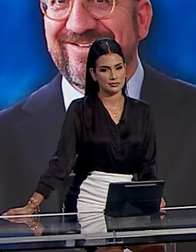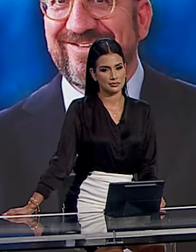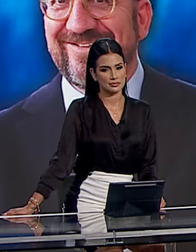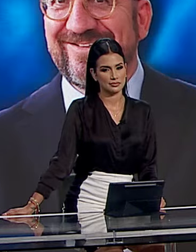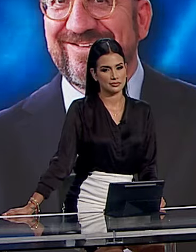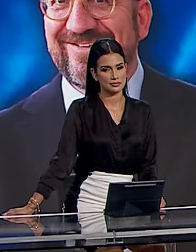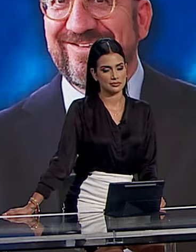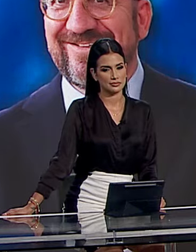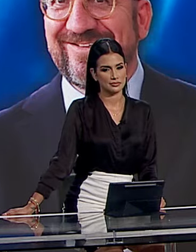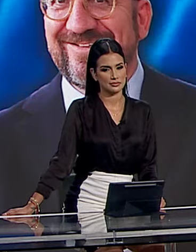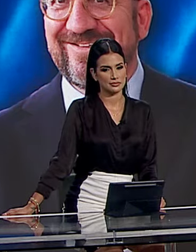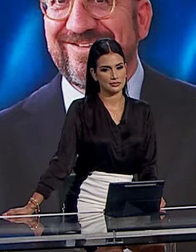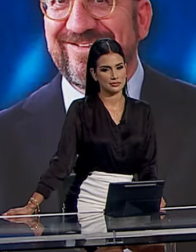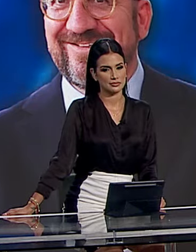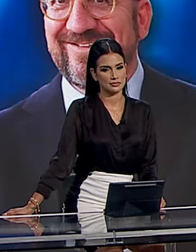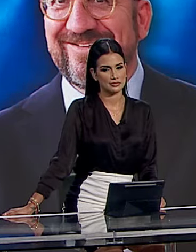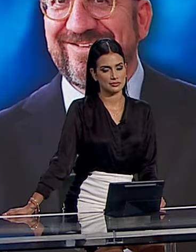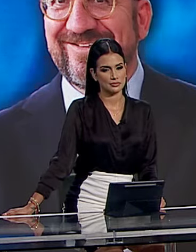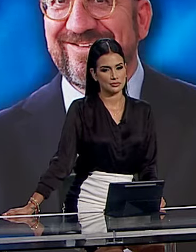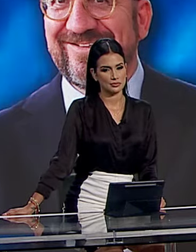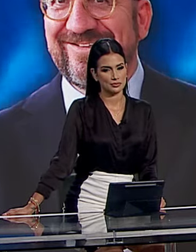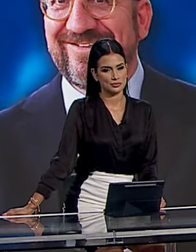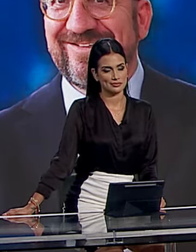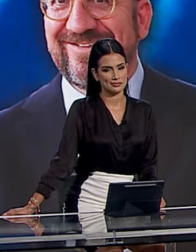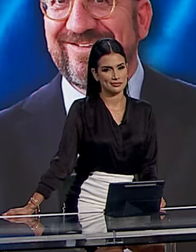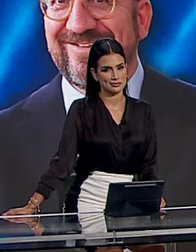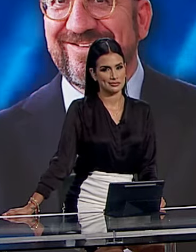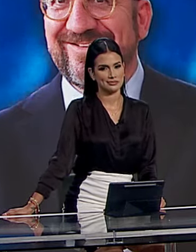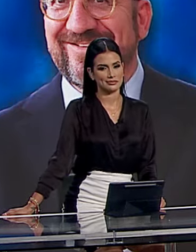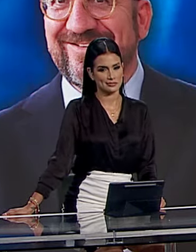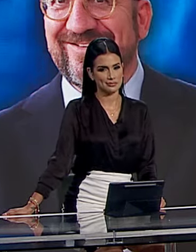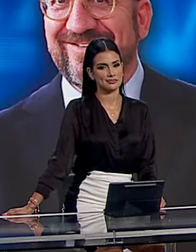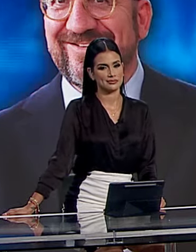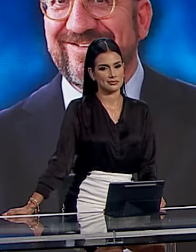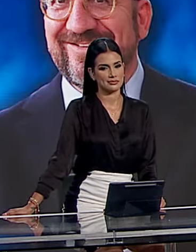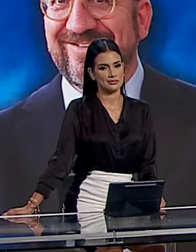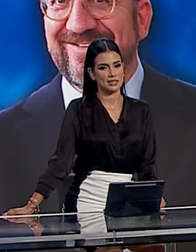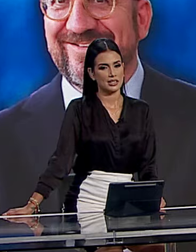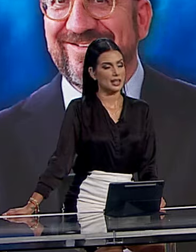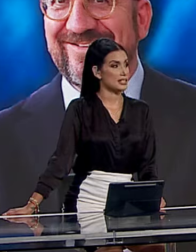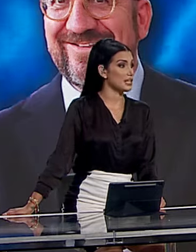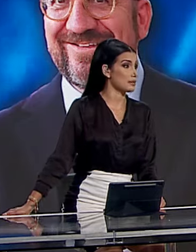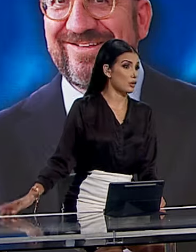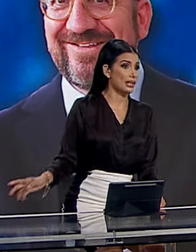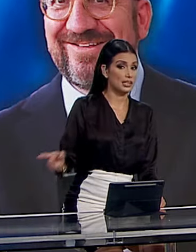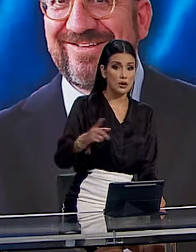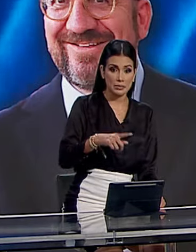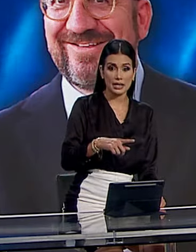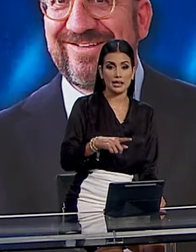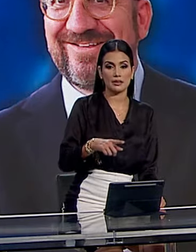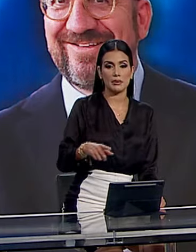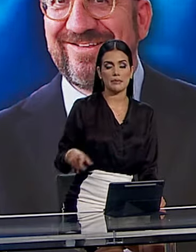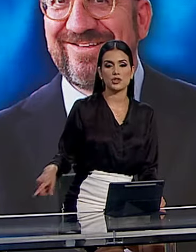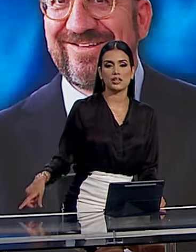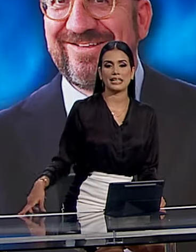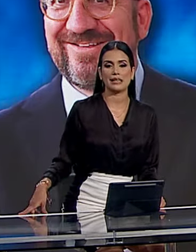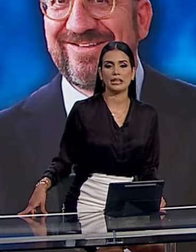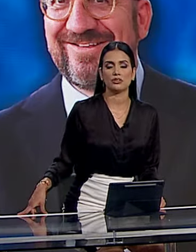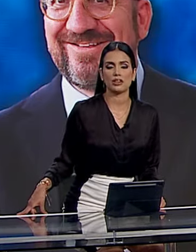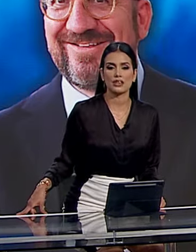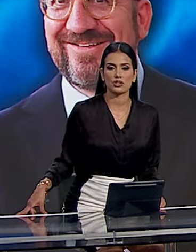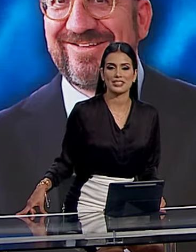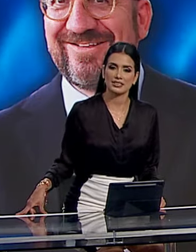Montenegro. Alemania estará presente con la ministra de Asuntos Exteriores, Annalena Baerbock. Así es, y por Latinoamérica también mencionar